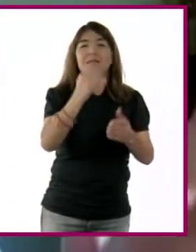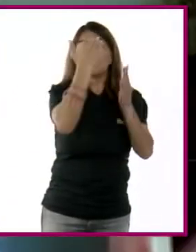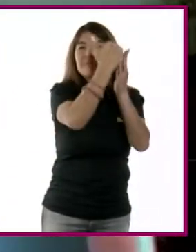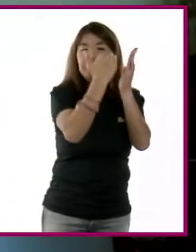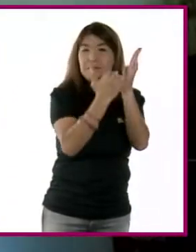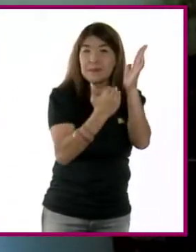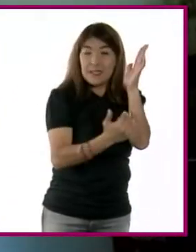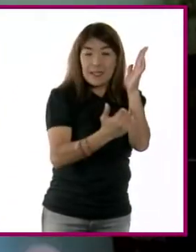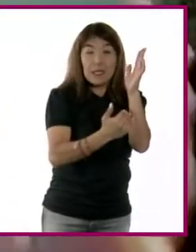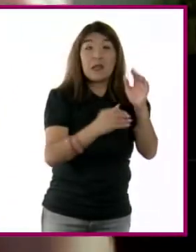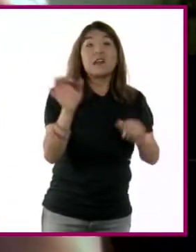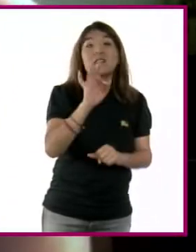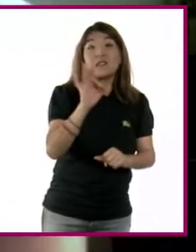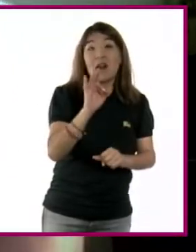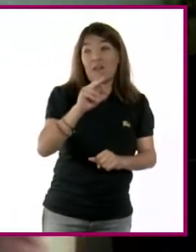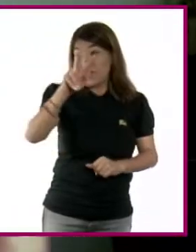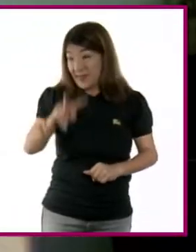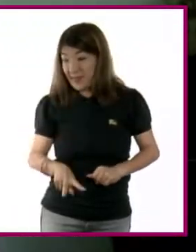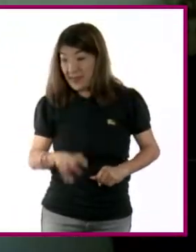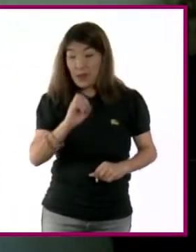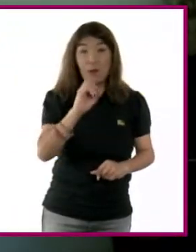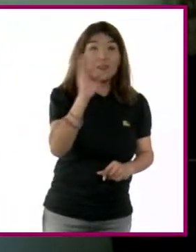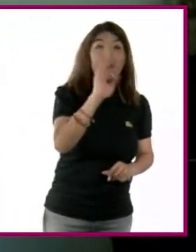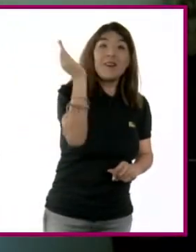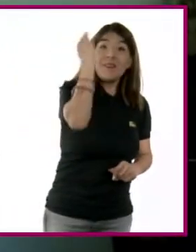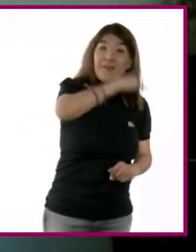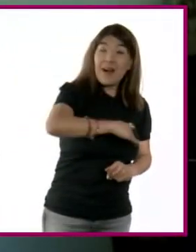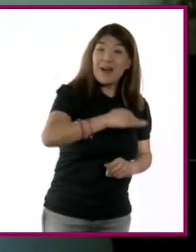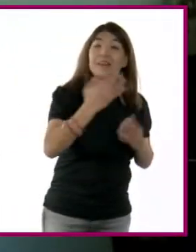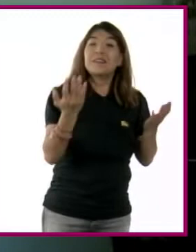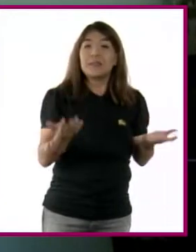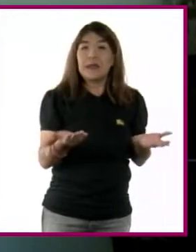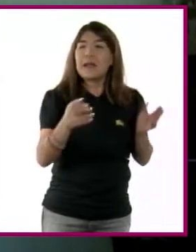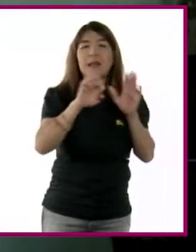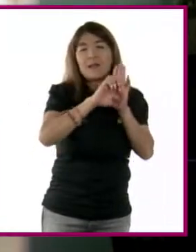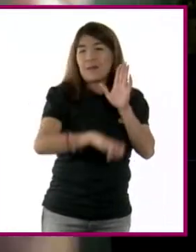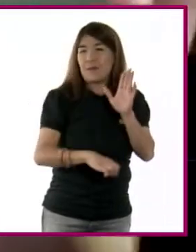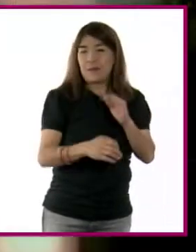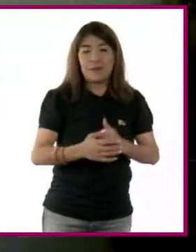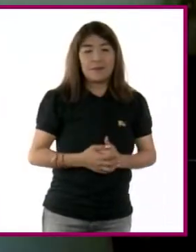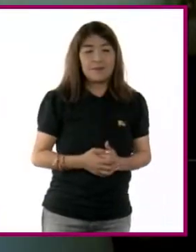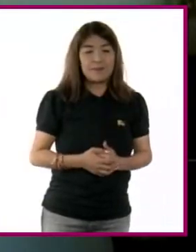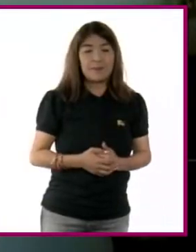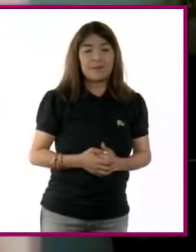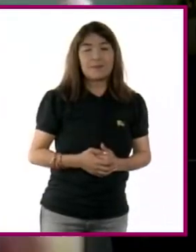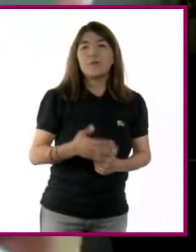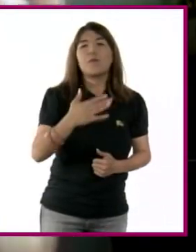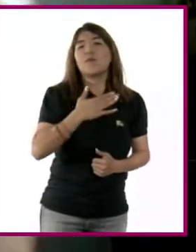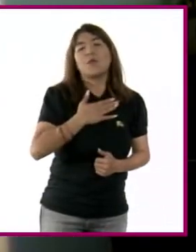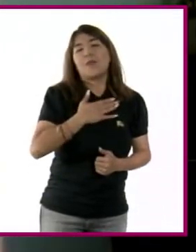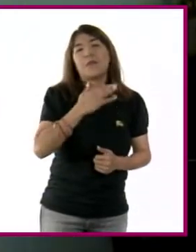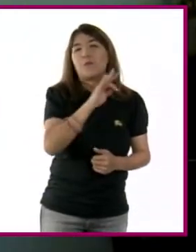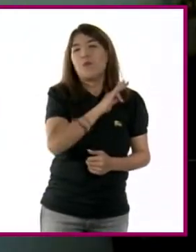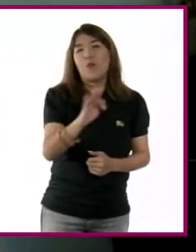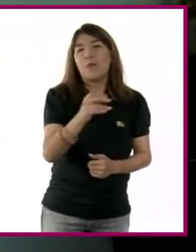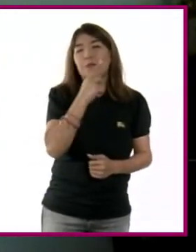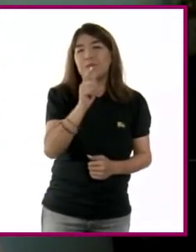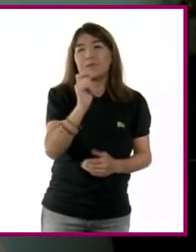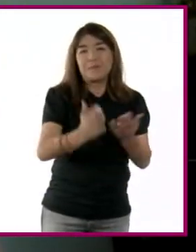ser verdaderas o falsas. Es decir, yo puedo hacer una proposición como decir,